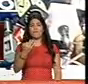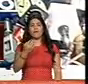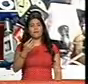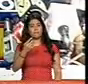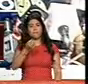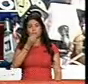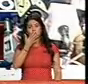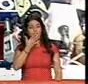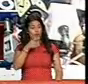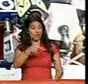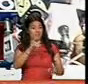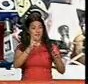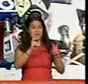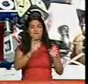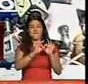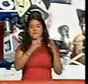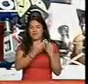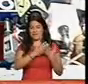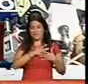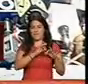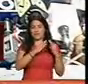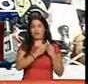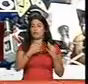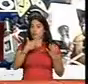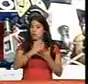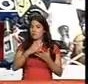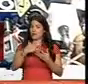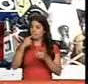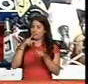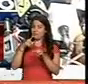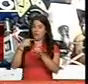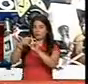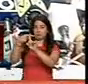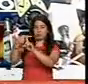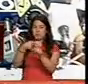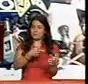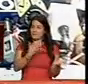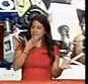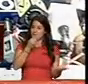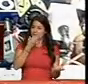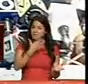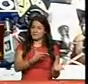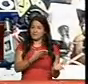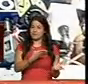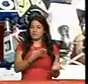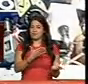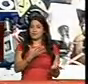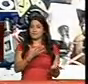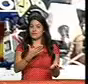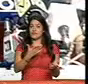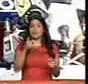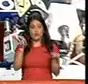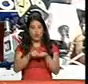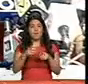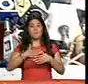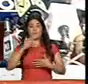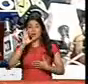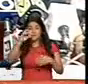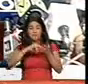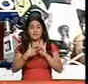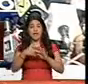hablar bien de la familia verdad cuando uno tiene razones es más bonito todavía hablar bien de su país Qué